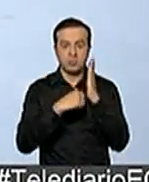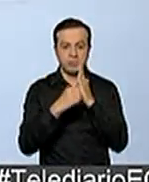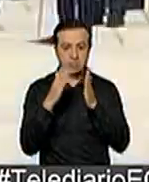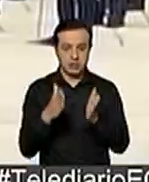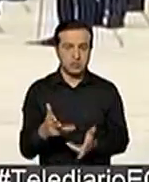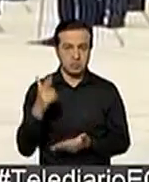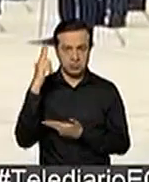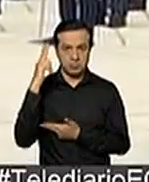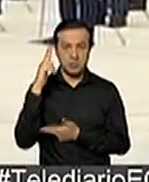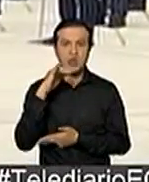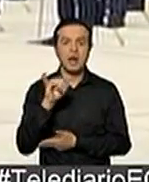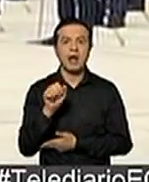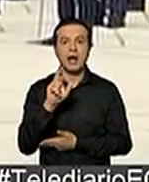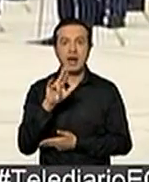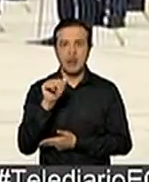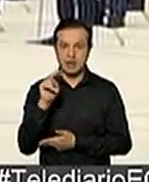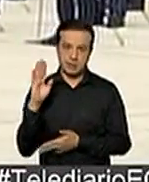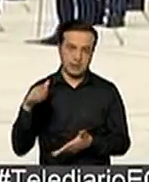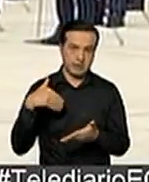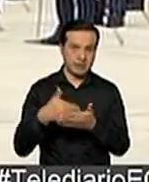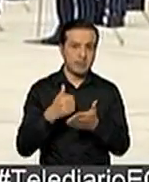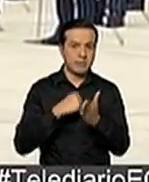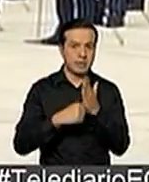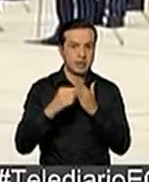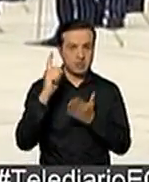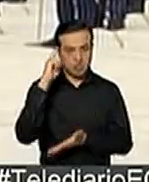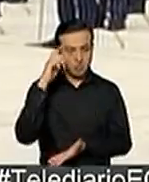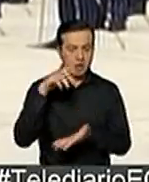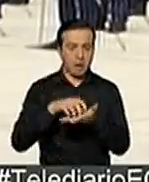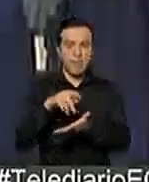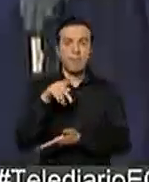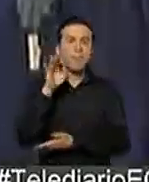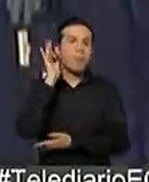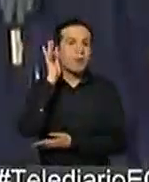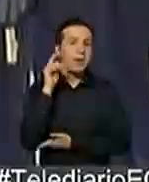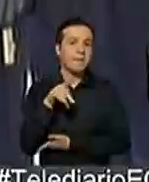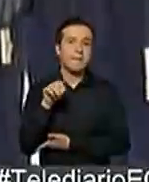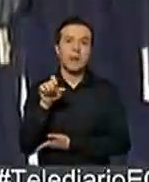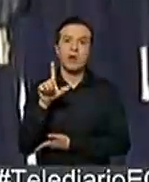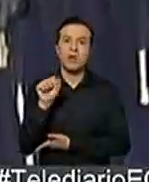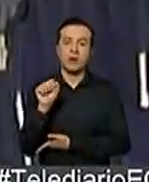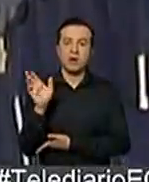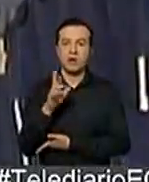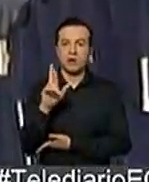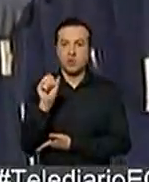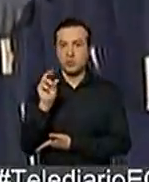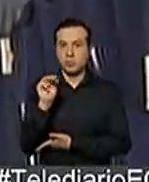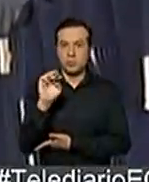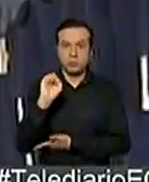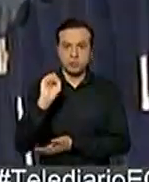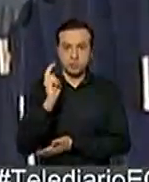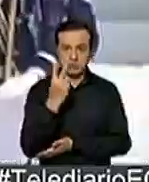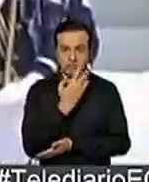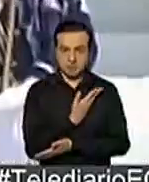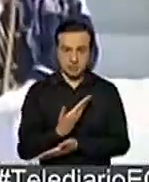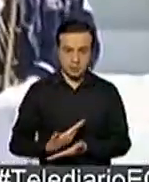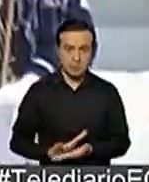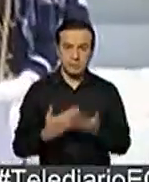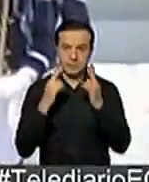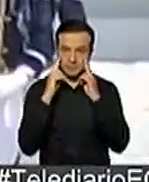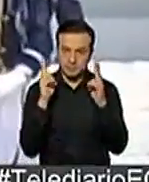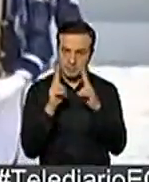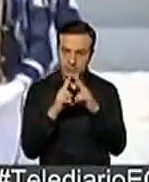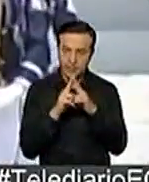Defensa, Osvaldo Jarrín, y la ministra de Gobierno, María Paula Romo. En este marco, el segundo mandatario reconoció